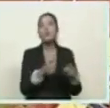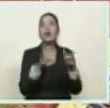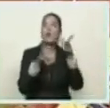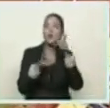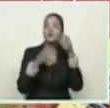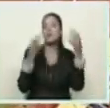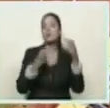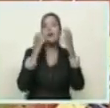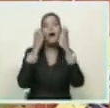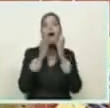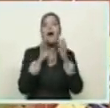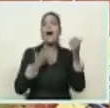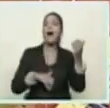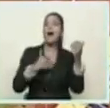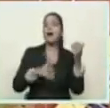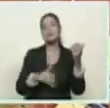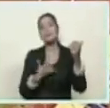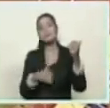primera